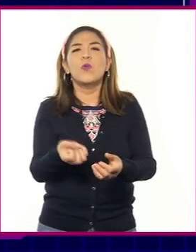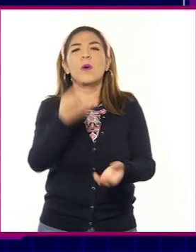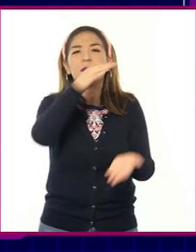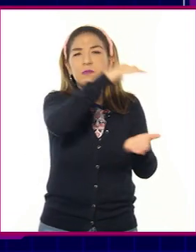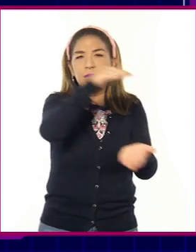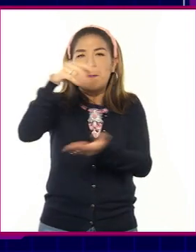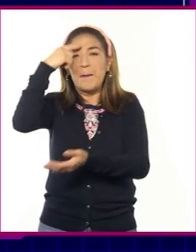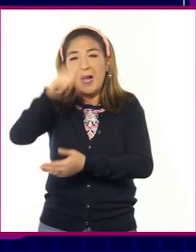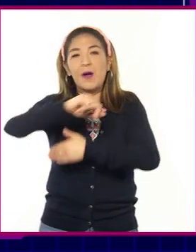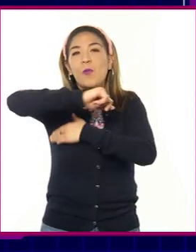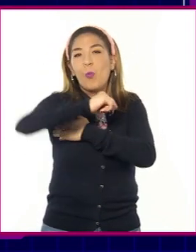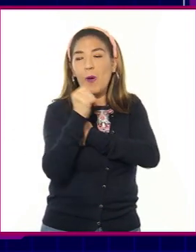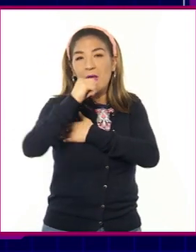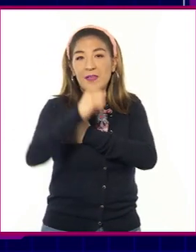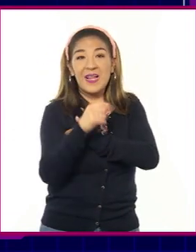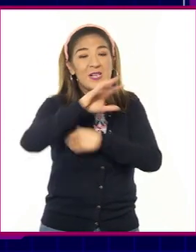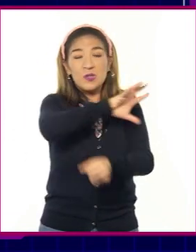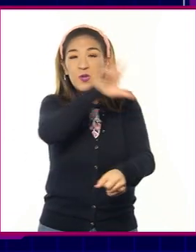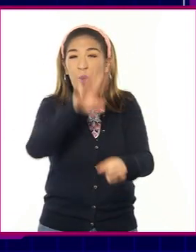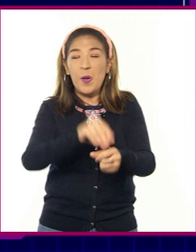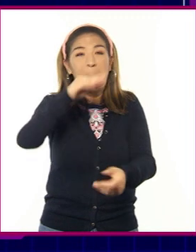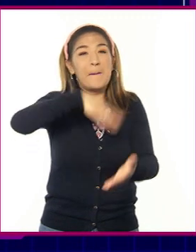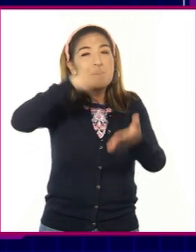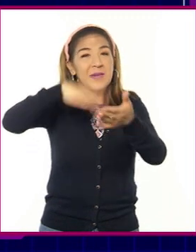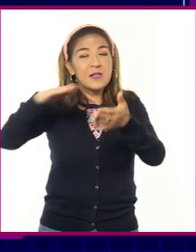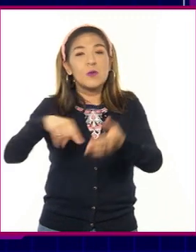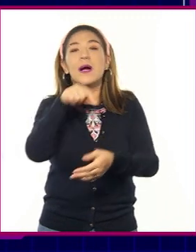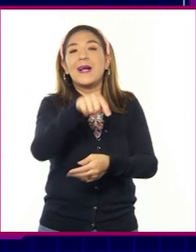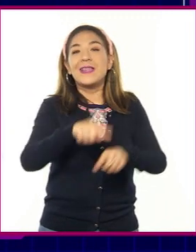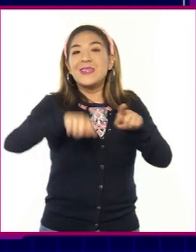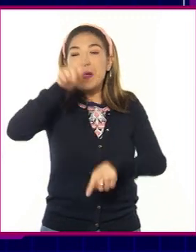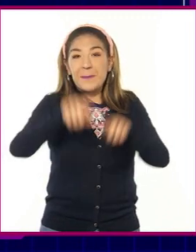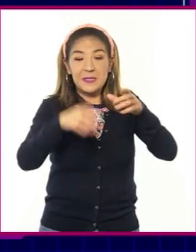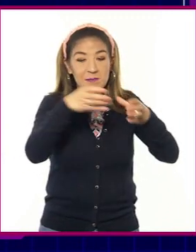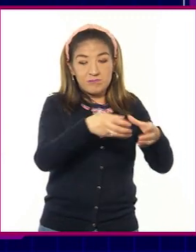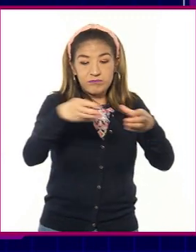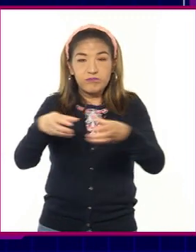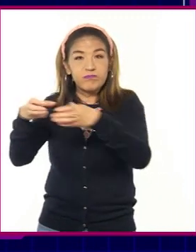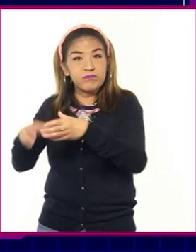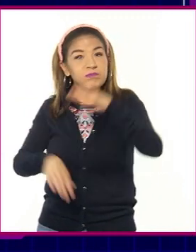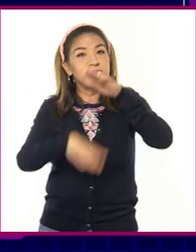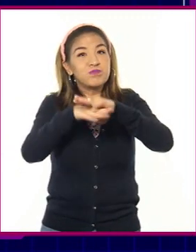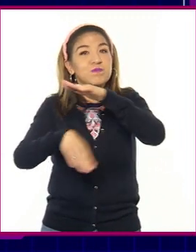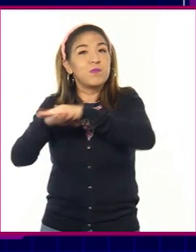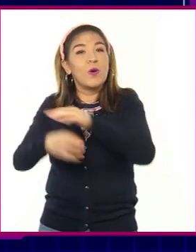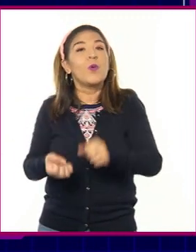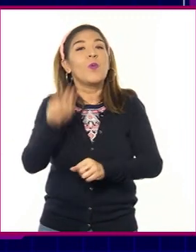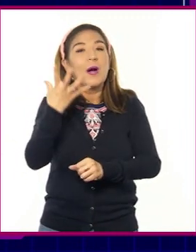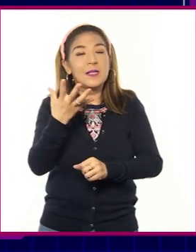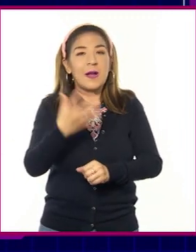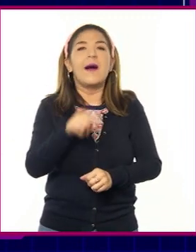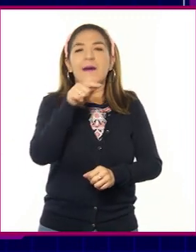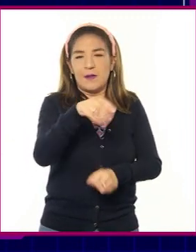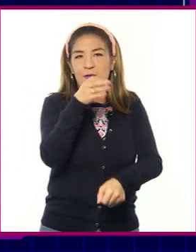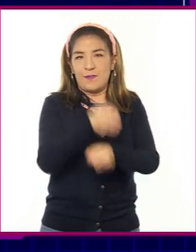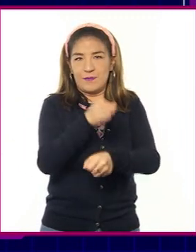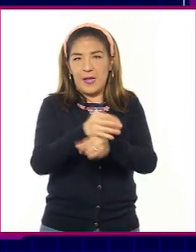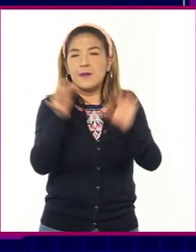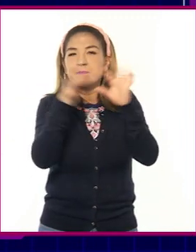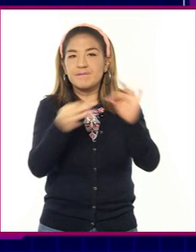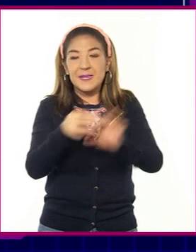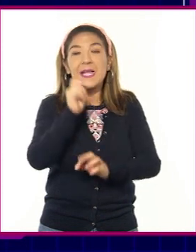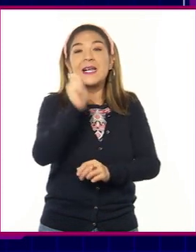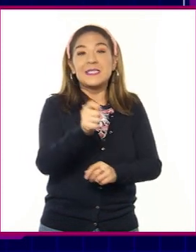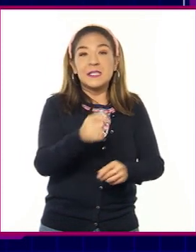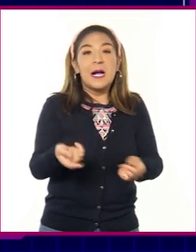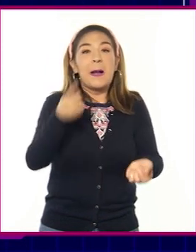necesarios para colocar toda la pintura según las capacidades de los envases? Cabe mencionar que se desea colocar